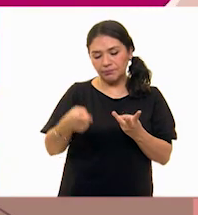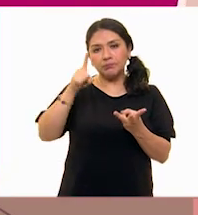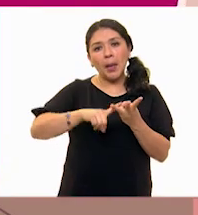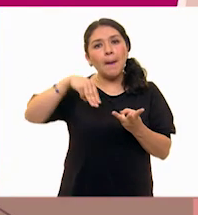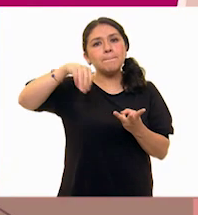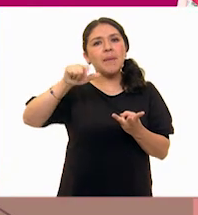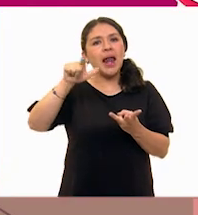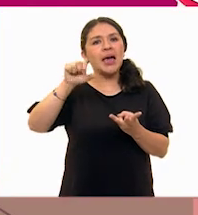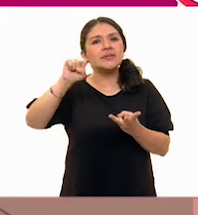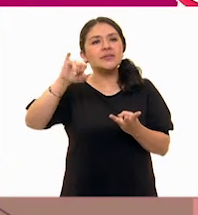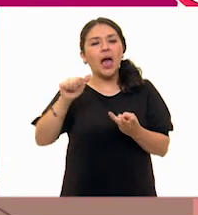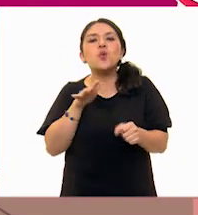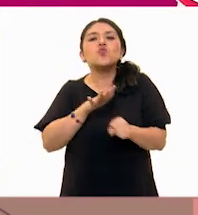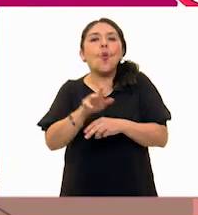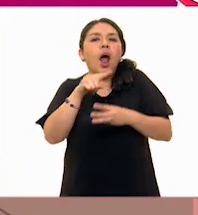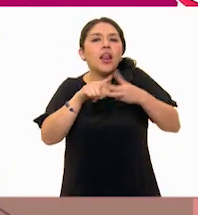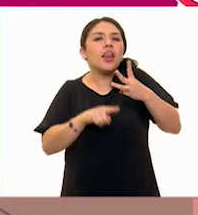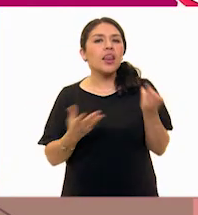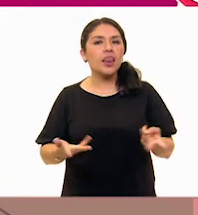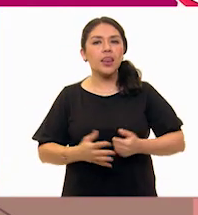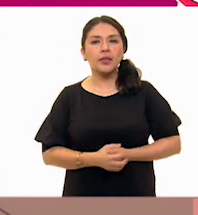Malasia.